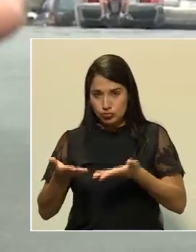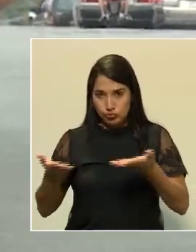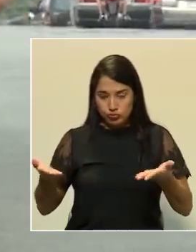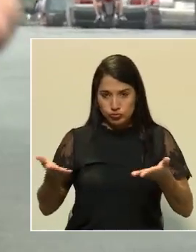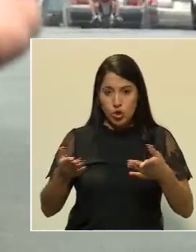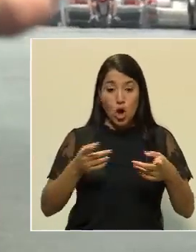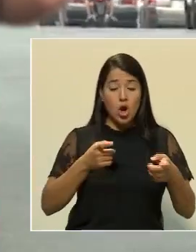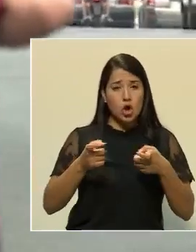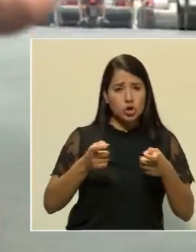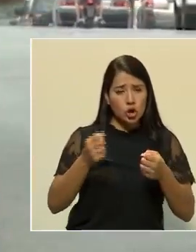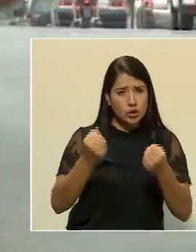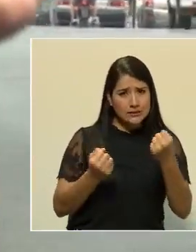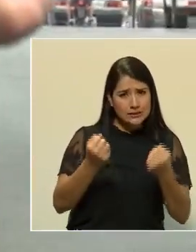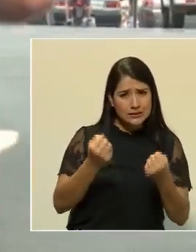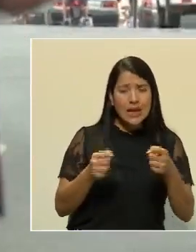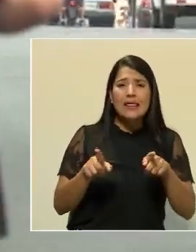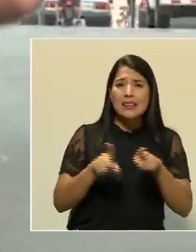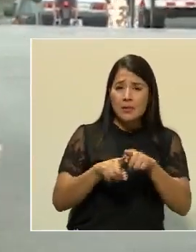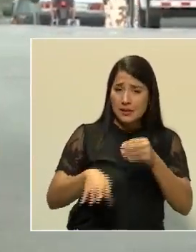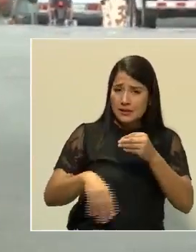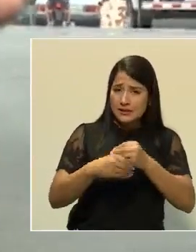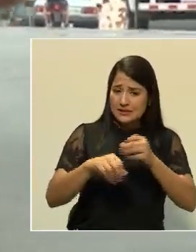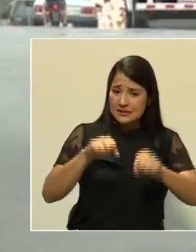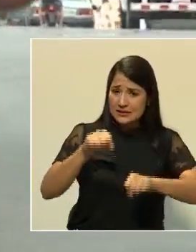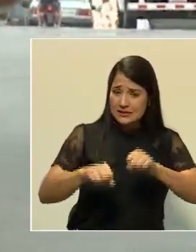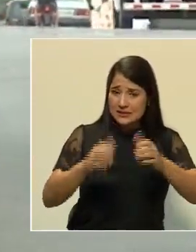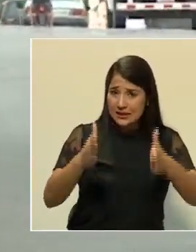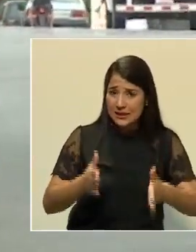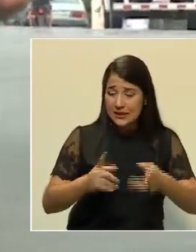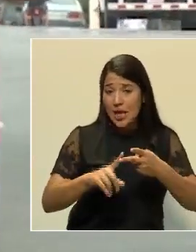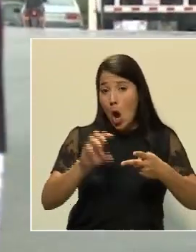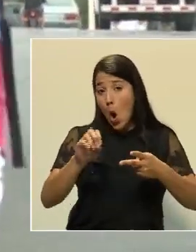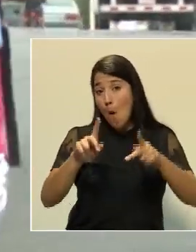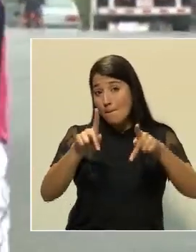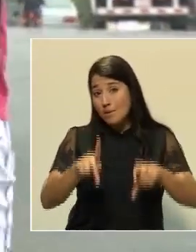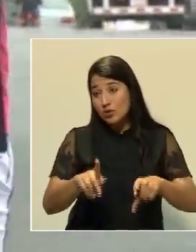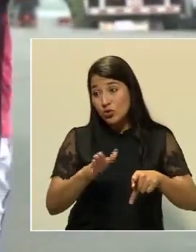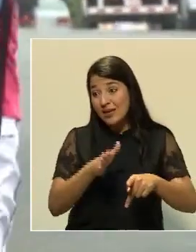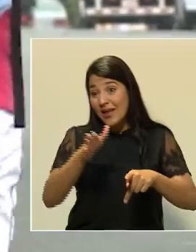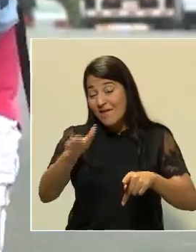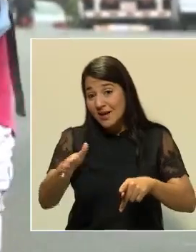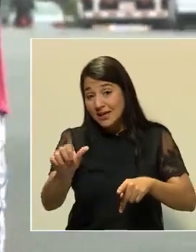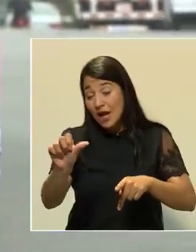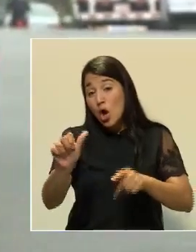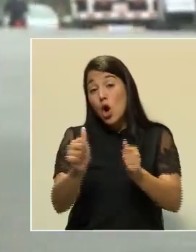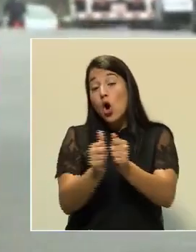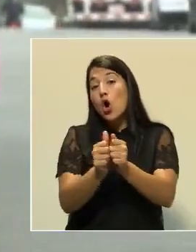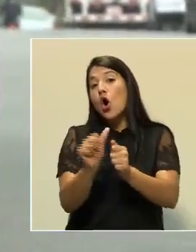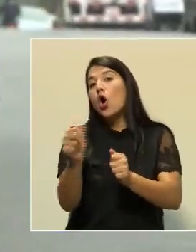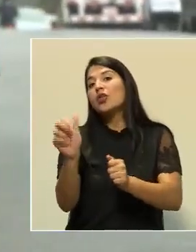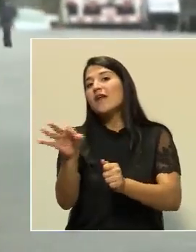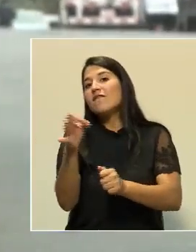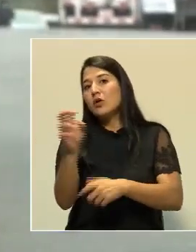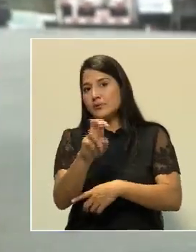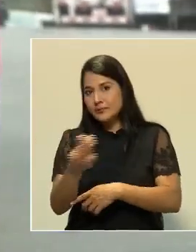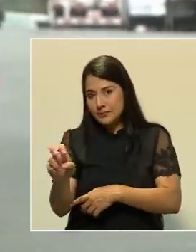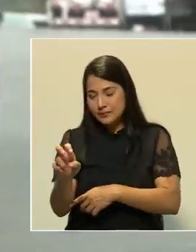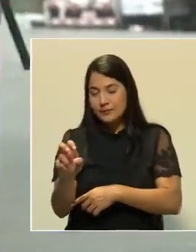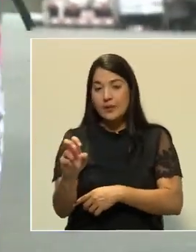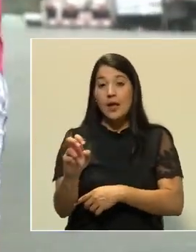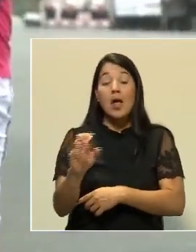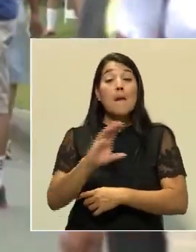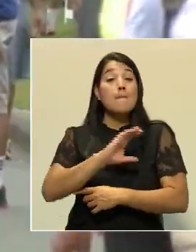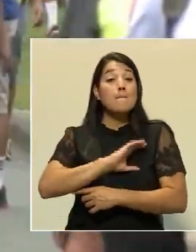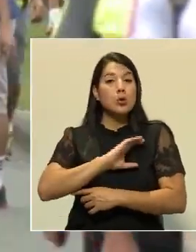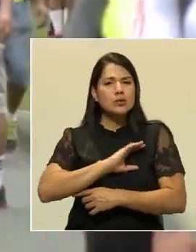control vehicular también incluirá a ciclistas o personas que se desplacen en otro tipo de transporte. La Fuerza Pública tendrá